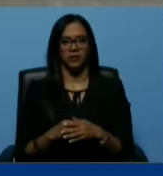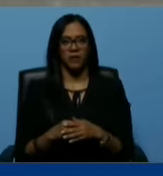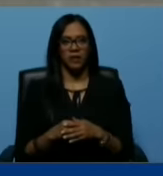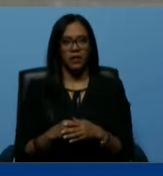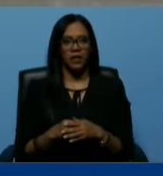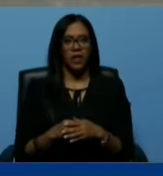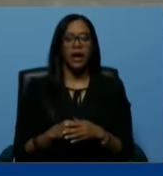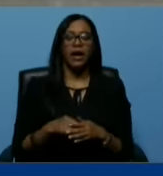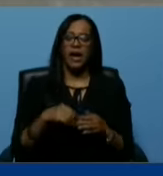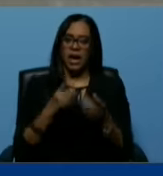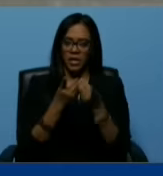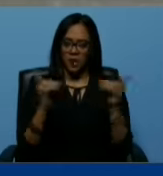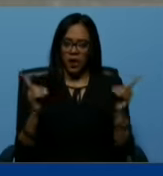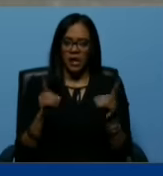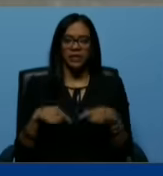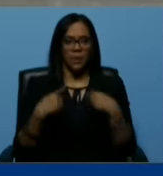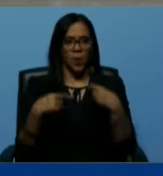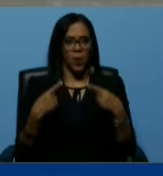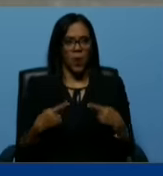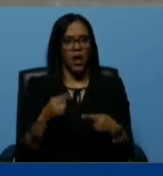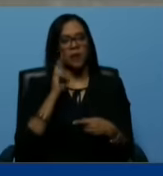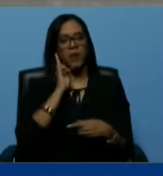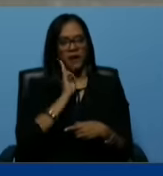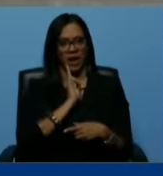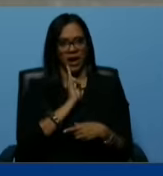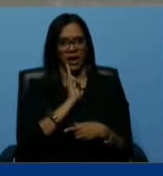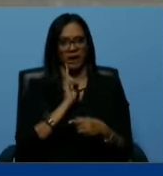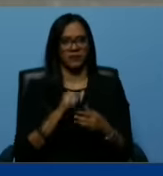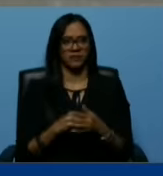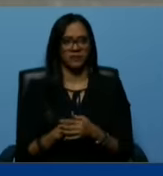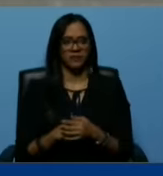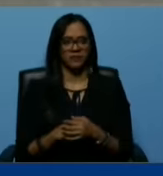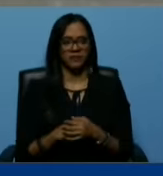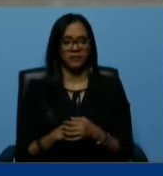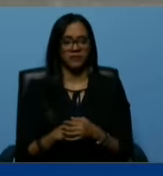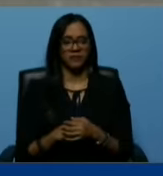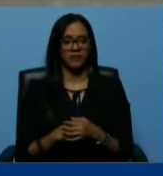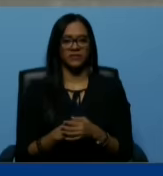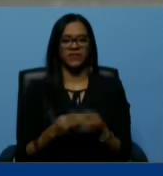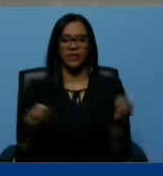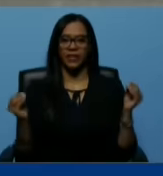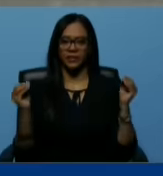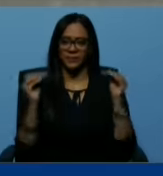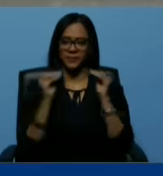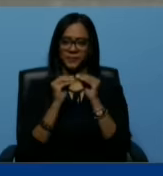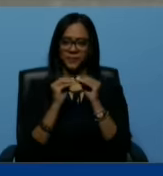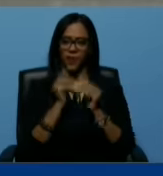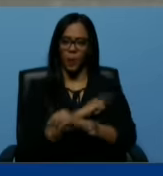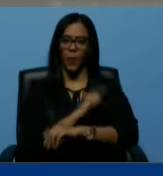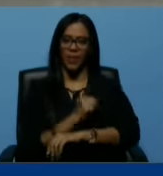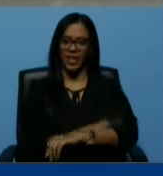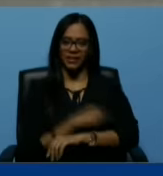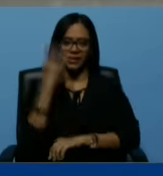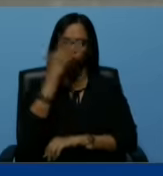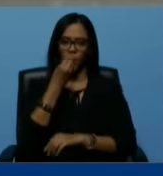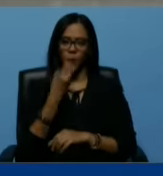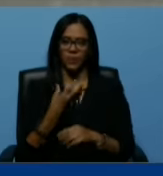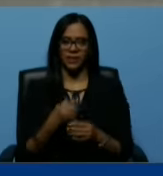y la democracia popular bolivariana. Qué coherencia tan poderosa, tan hermosa.